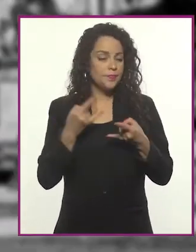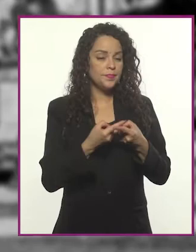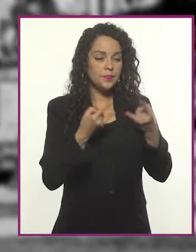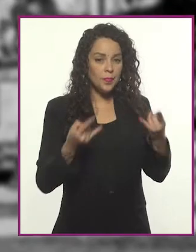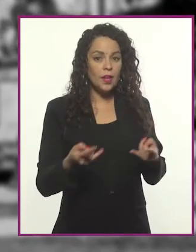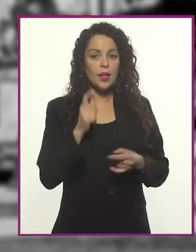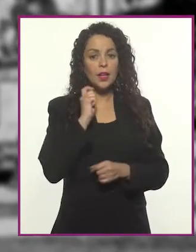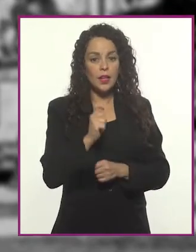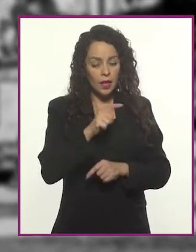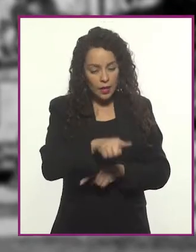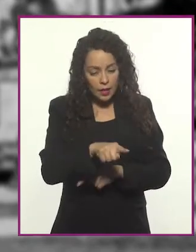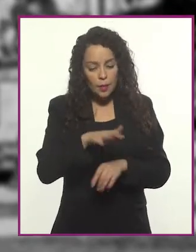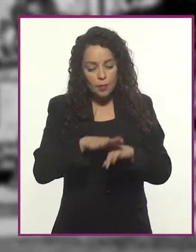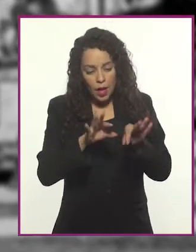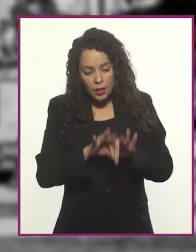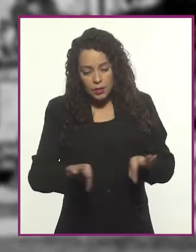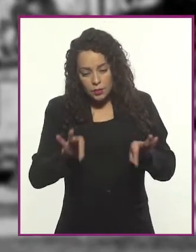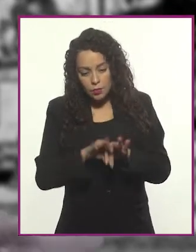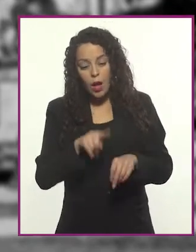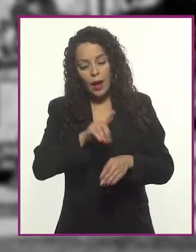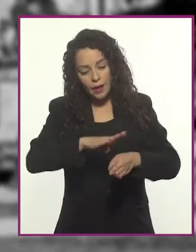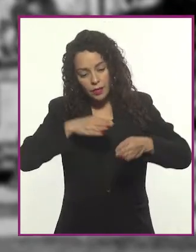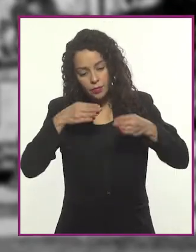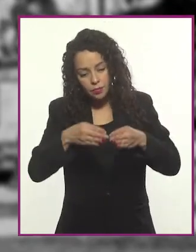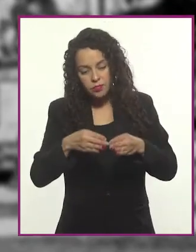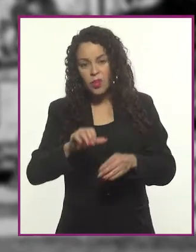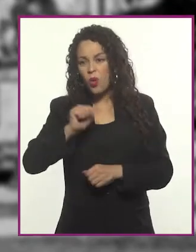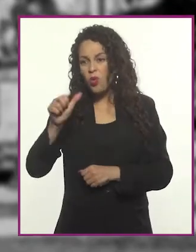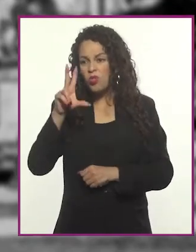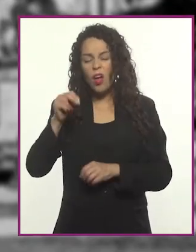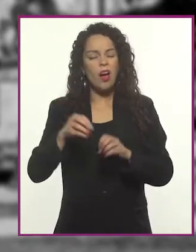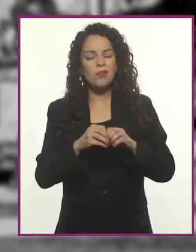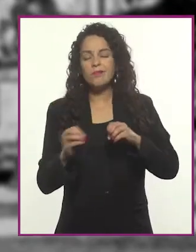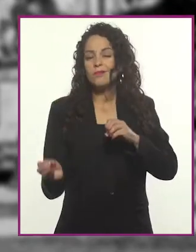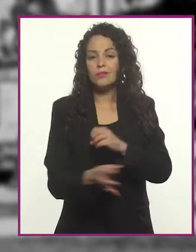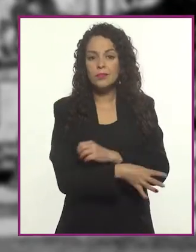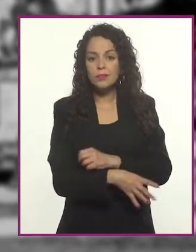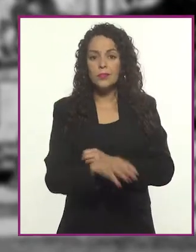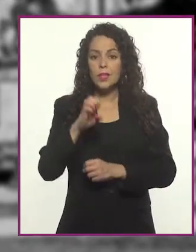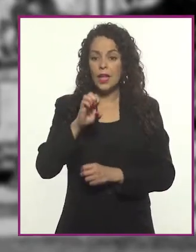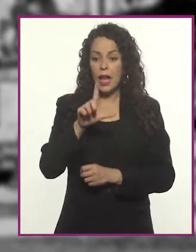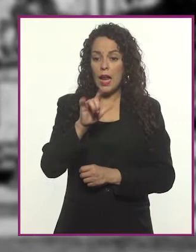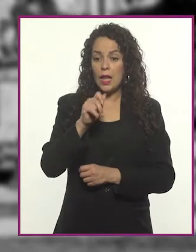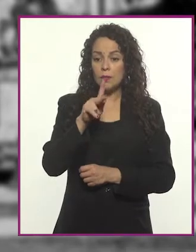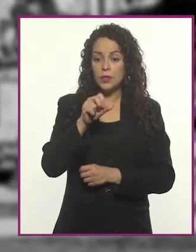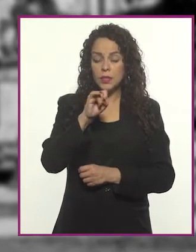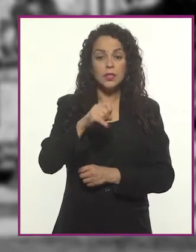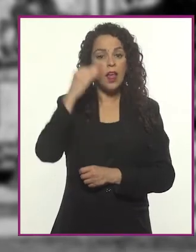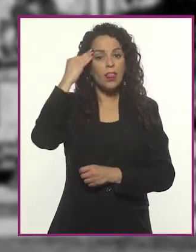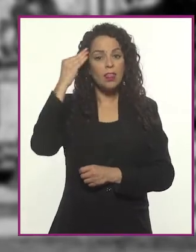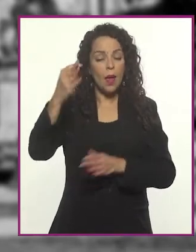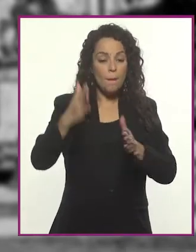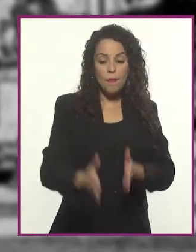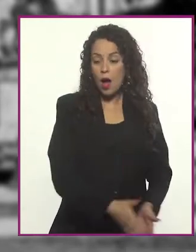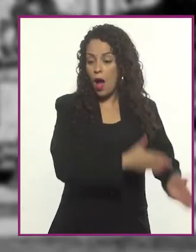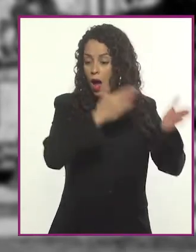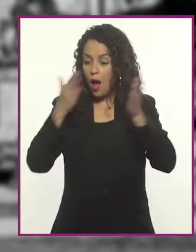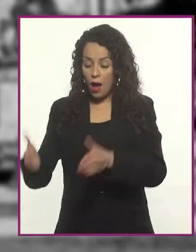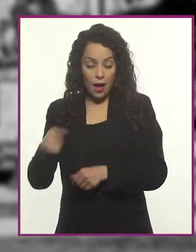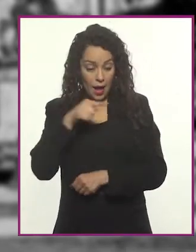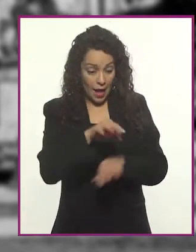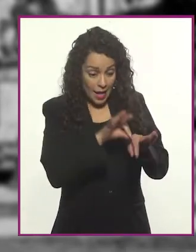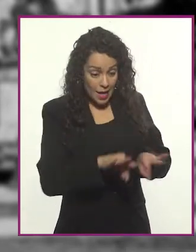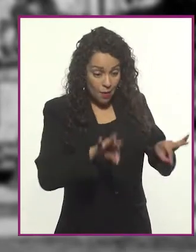se centra en lo que el narrador considera importante y omite lo que no es. Una elipsis es un salto en el tiempo que pasa de un hecho relevante